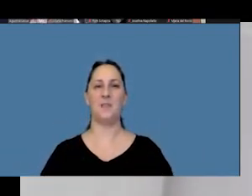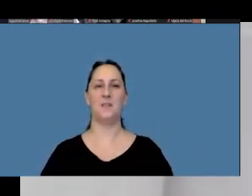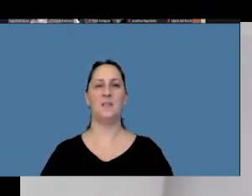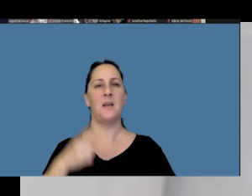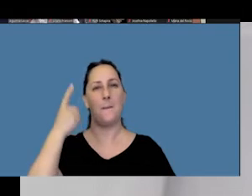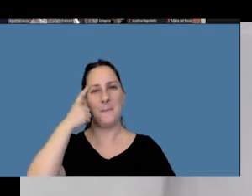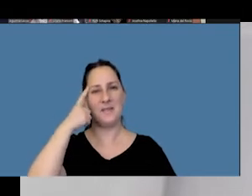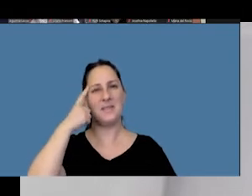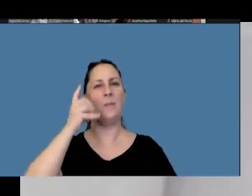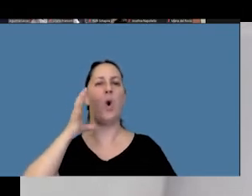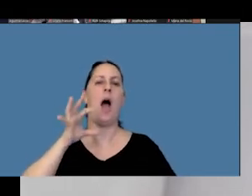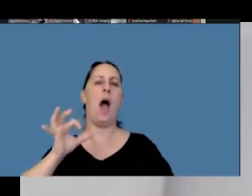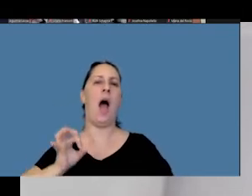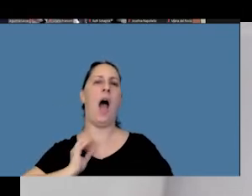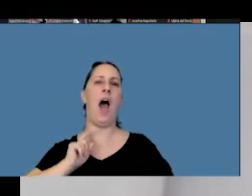pensando en el próximo